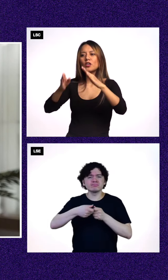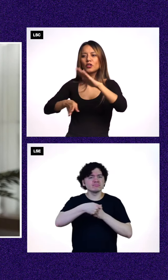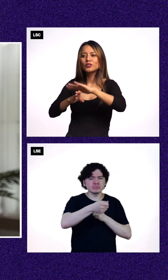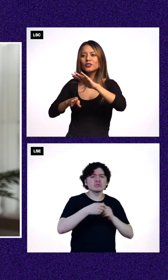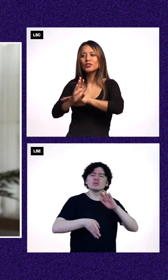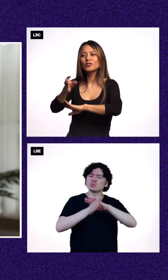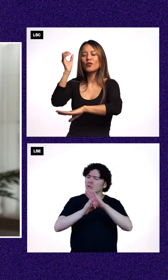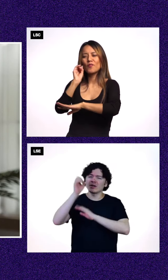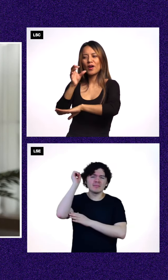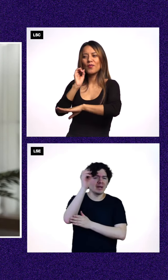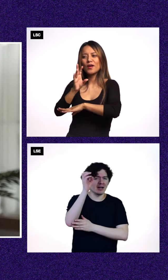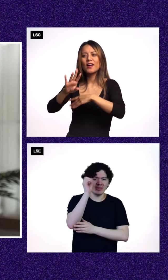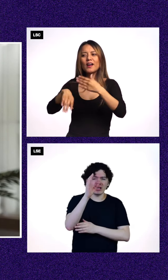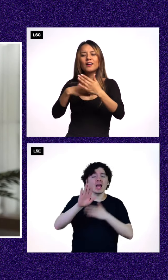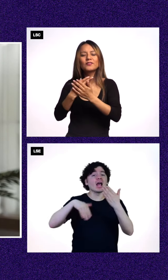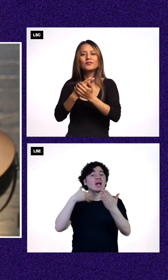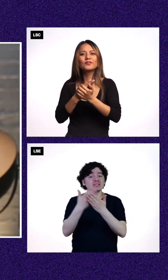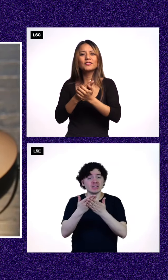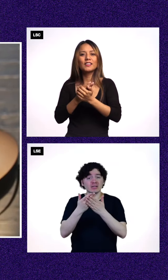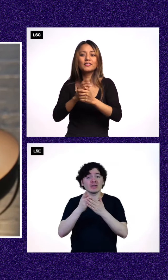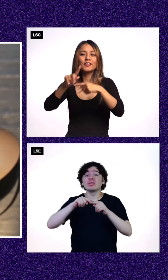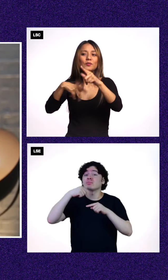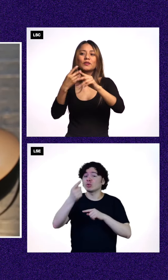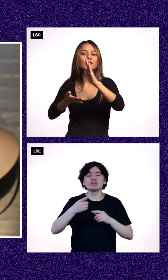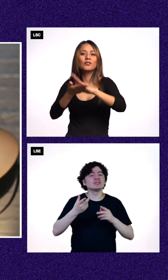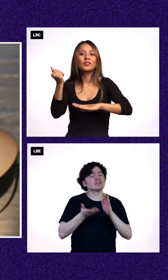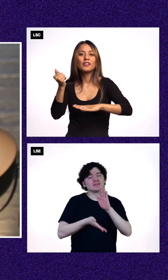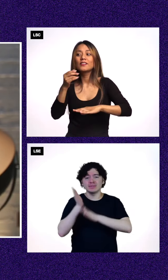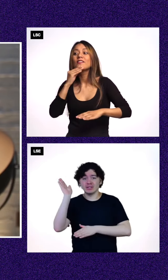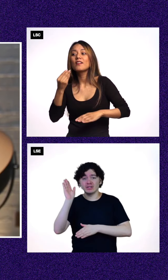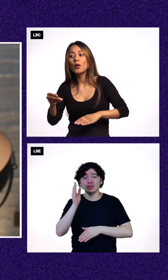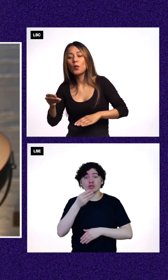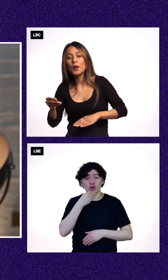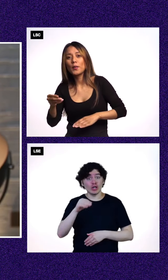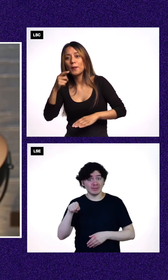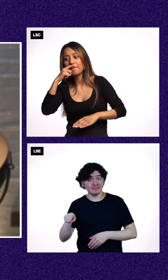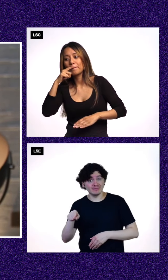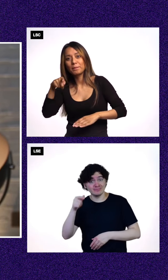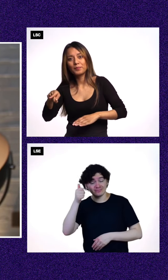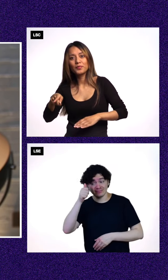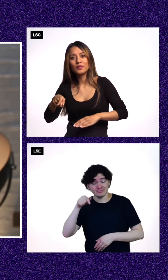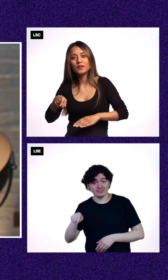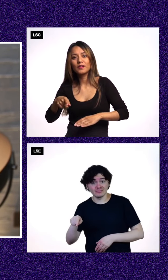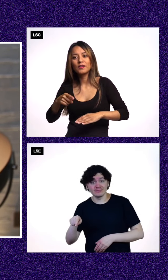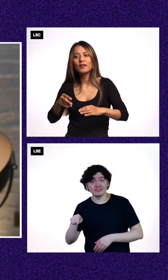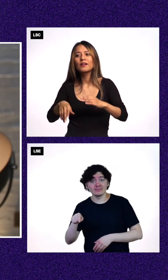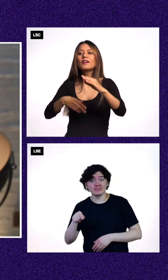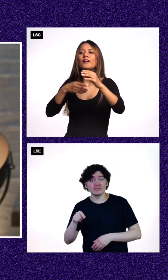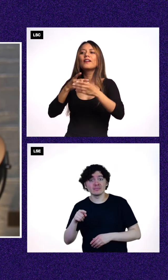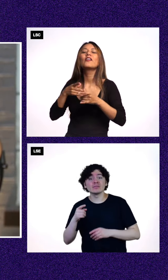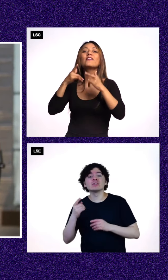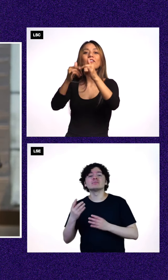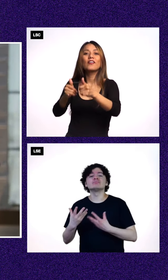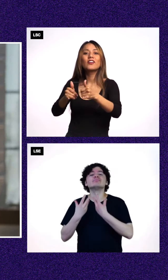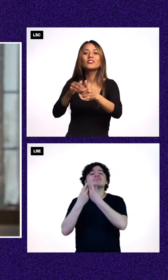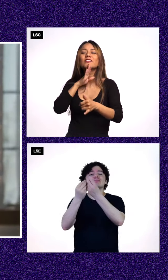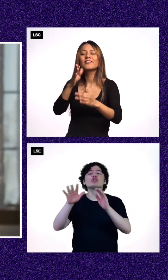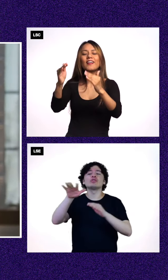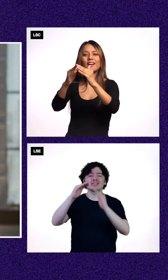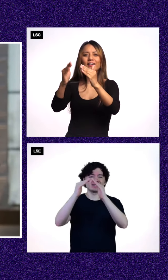fue. Mientras tanto, llevaron al joven a su casa ileso y todos sintieron un gran alivio,